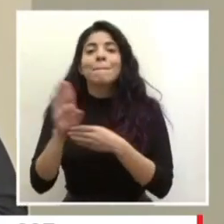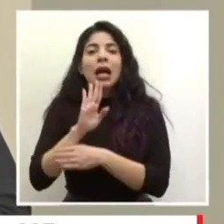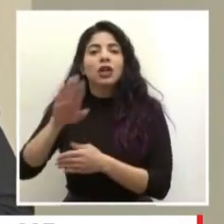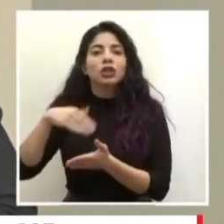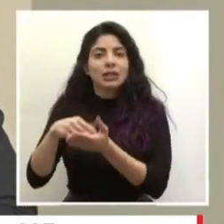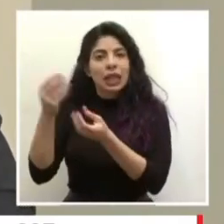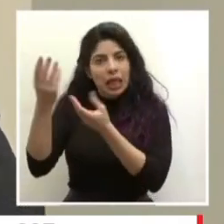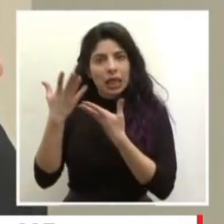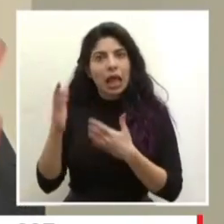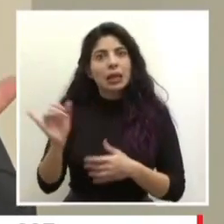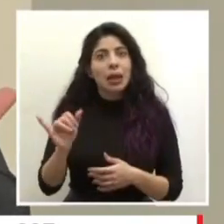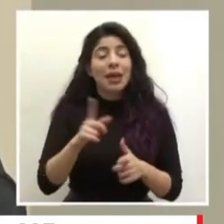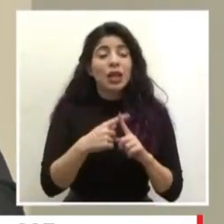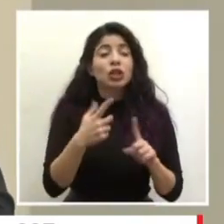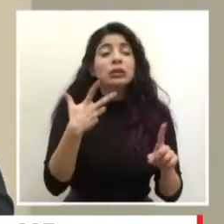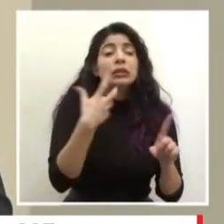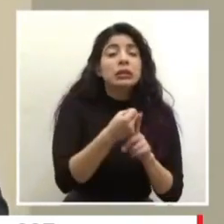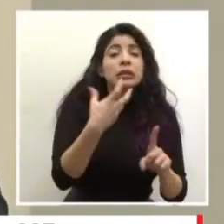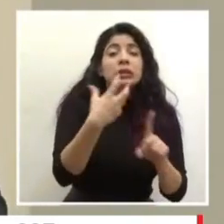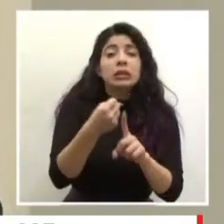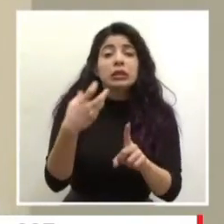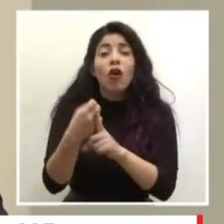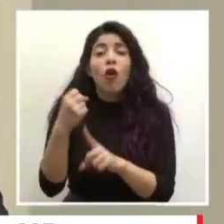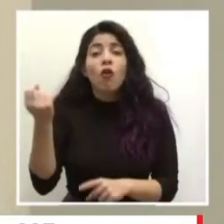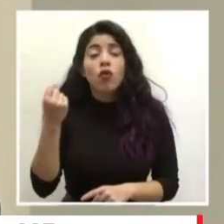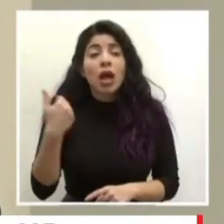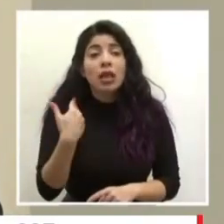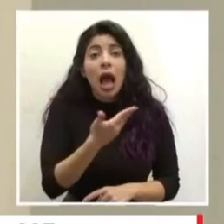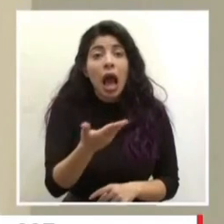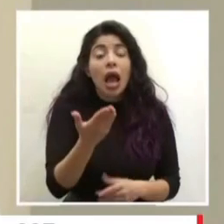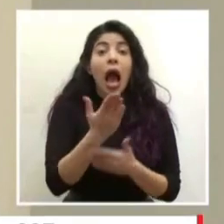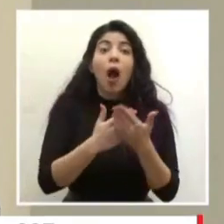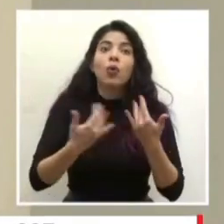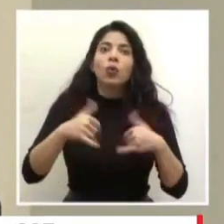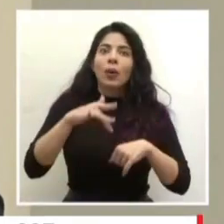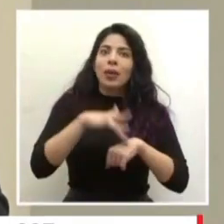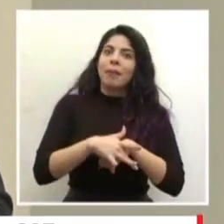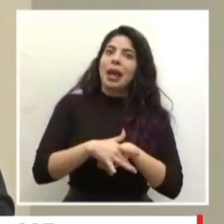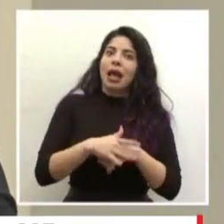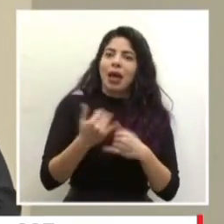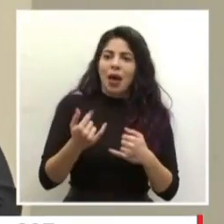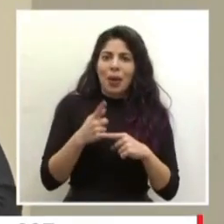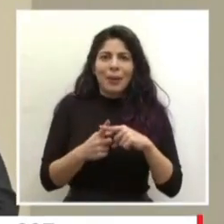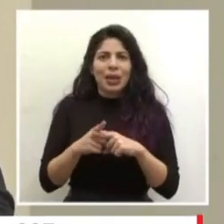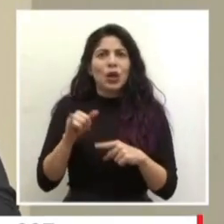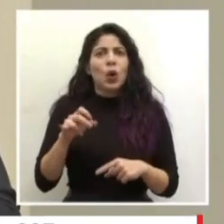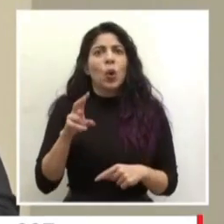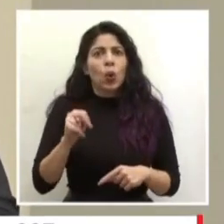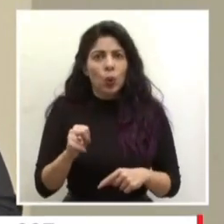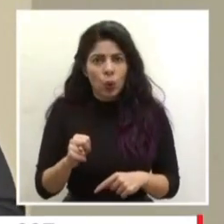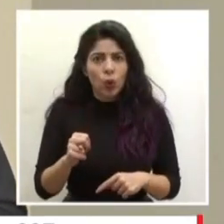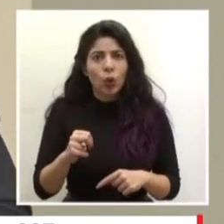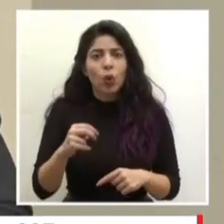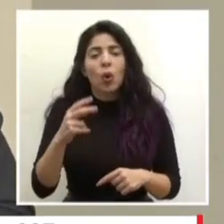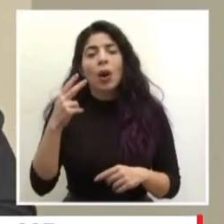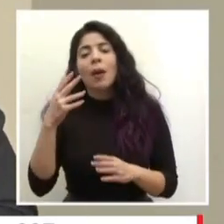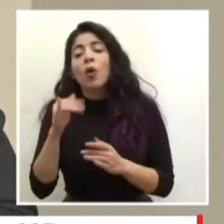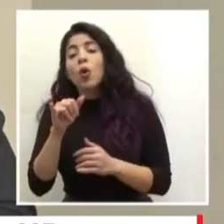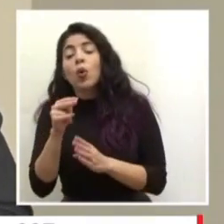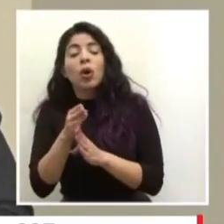también parecidos. Entonces, los golpes más fuertes que se registran, aunque aún es temprano, estamos a mediados de junio, se ven en abril y mayo.